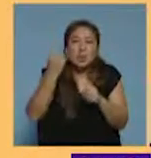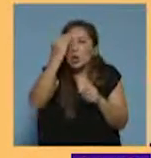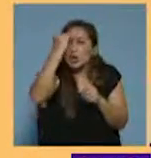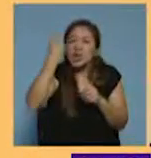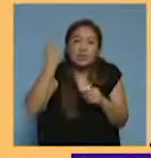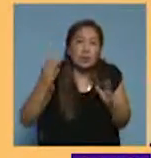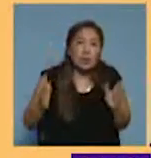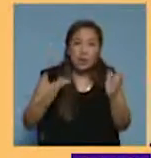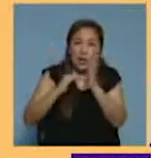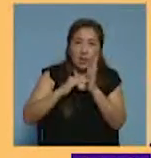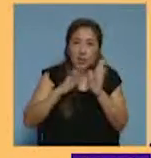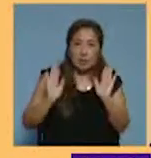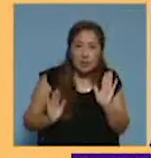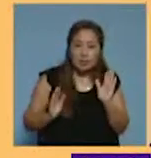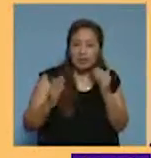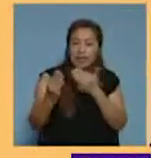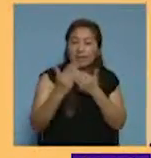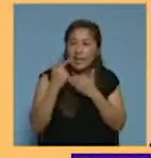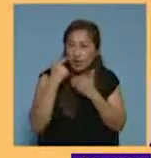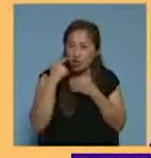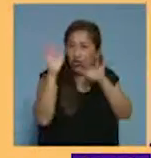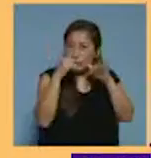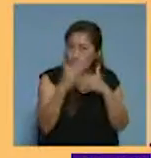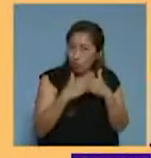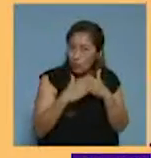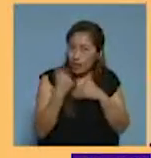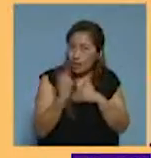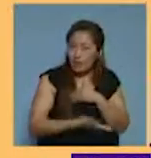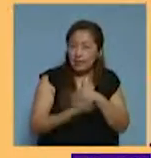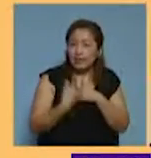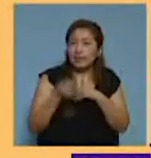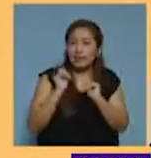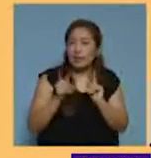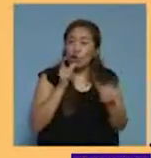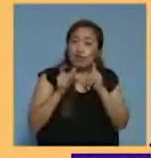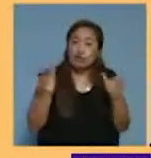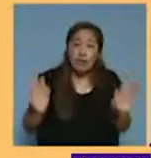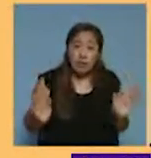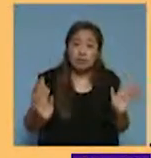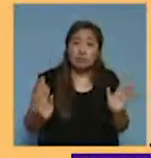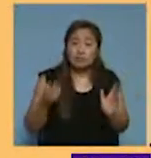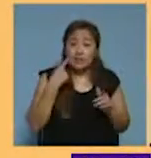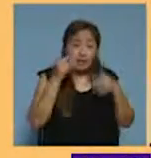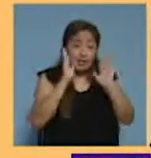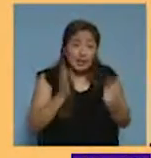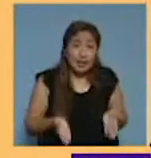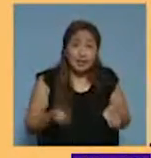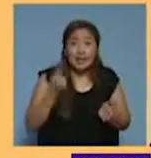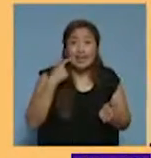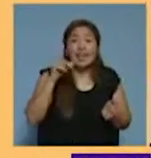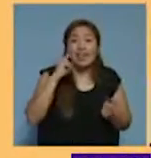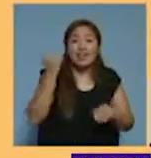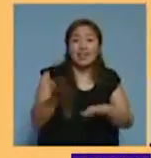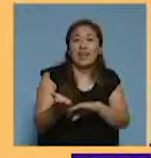minutos unos lugares que según la cercanía de la precipitación entonces la digamos la recomendación es eso está la alerta si el día